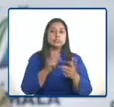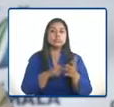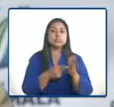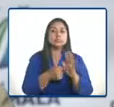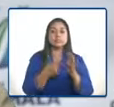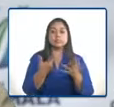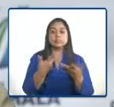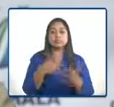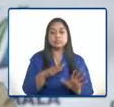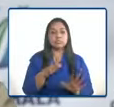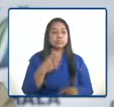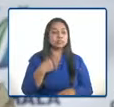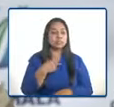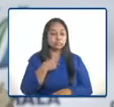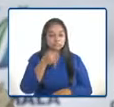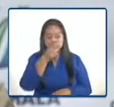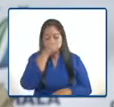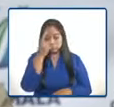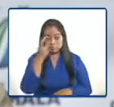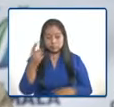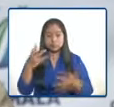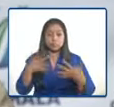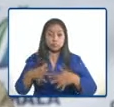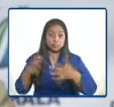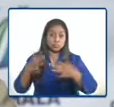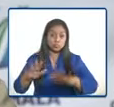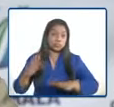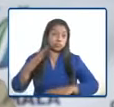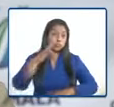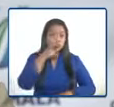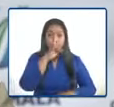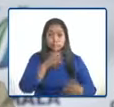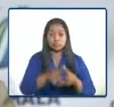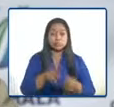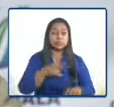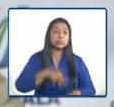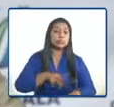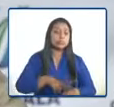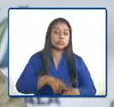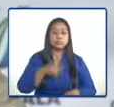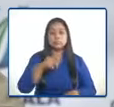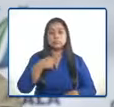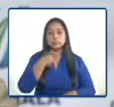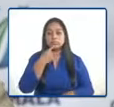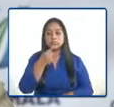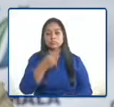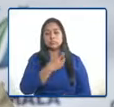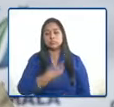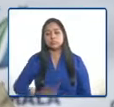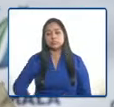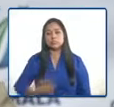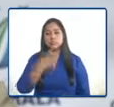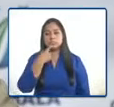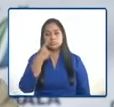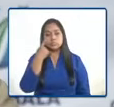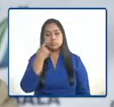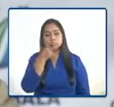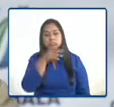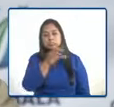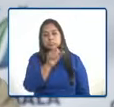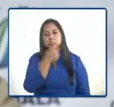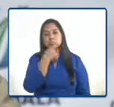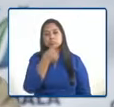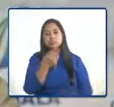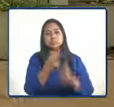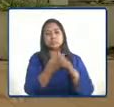Estamos trabajando en la infraestructura aeroportuaria a nivel nacional. Es algo que el señor presidente también se ha fijado desde el inicio de su